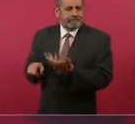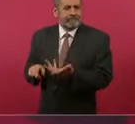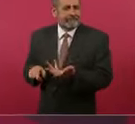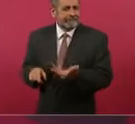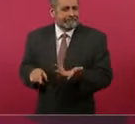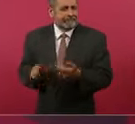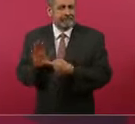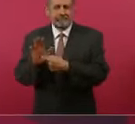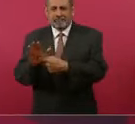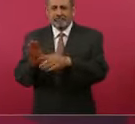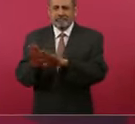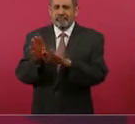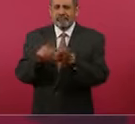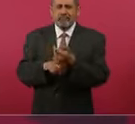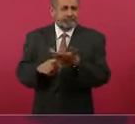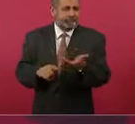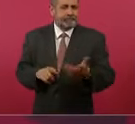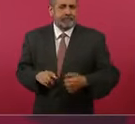cómo